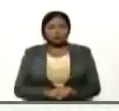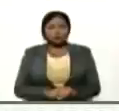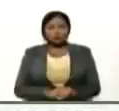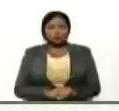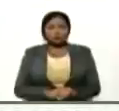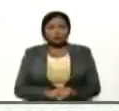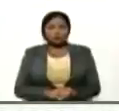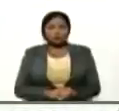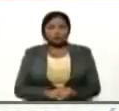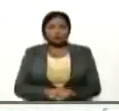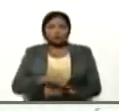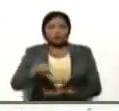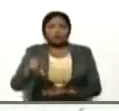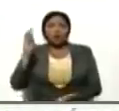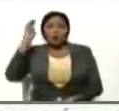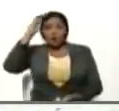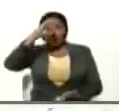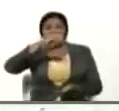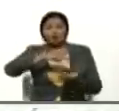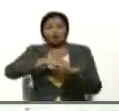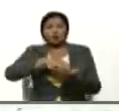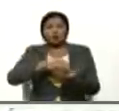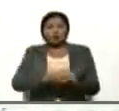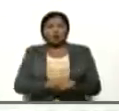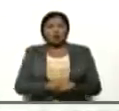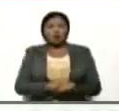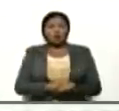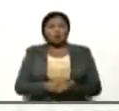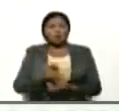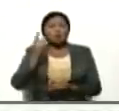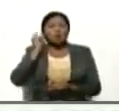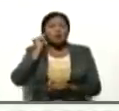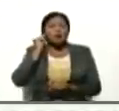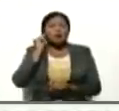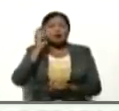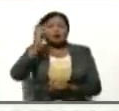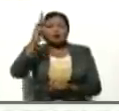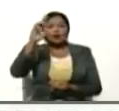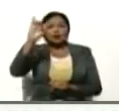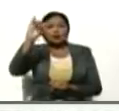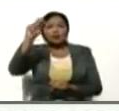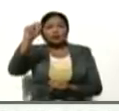Para el estado Aragua, la compatriota Karina Carpio.